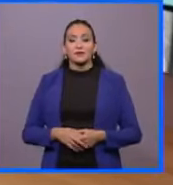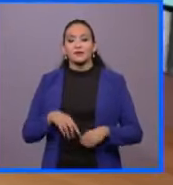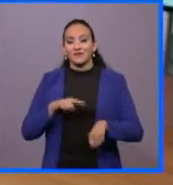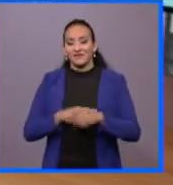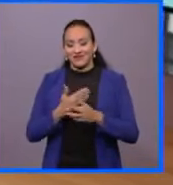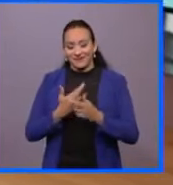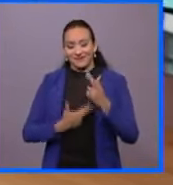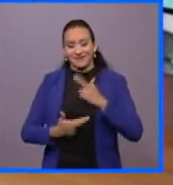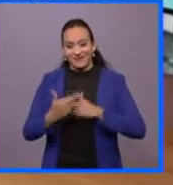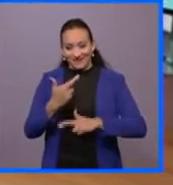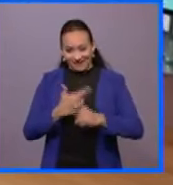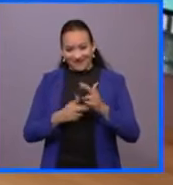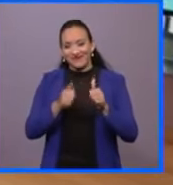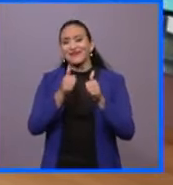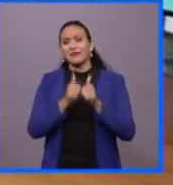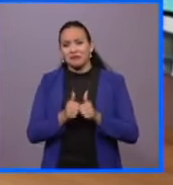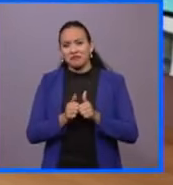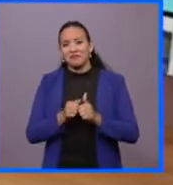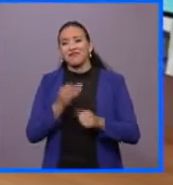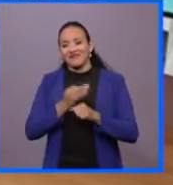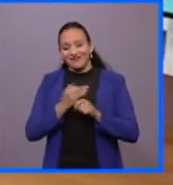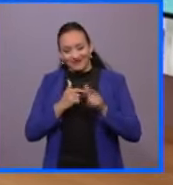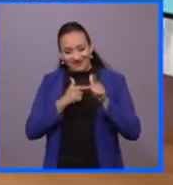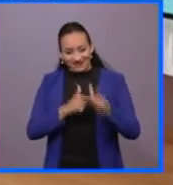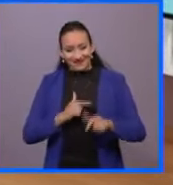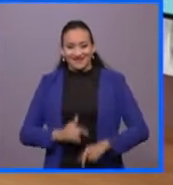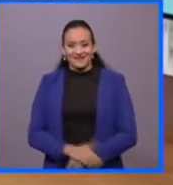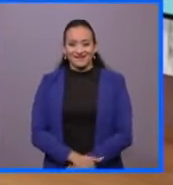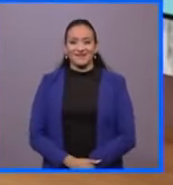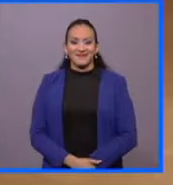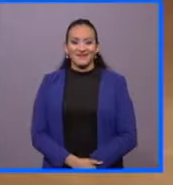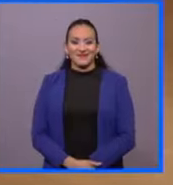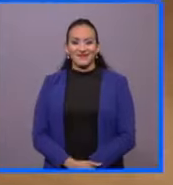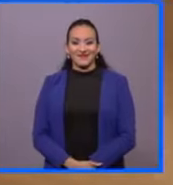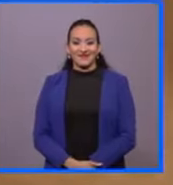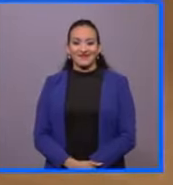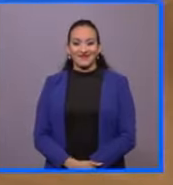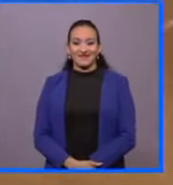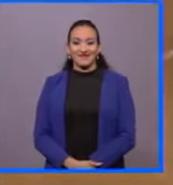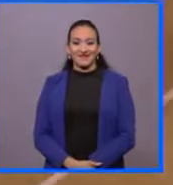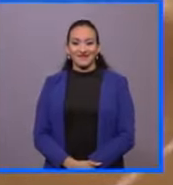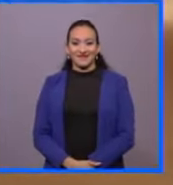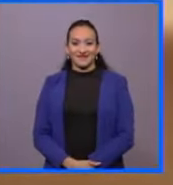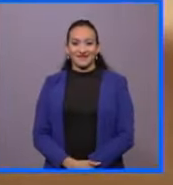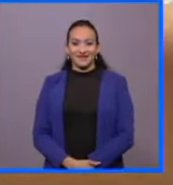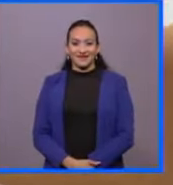Hacemos una pausa, lo invitamos a permanecer en este corte informativo.